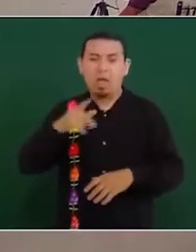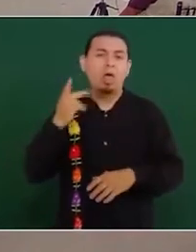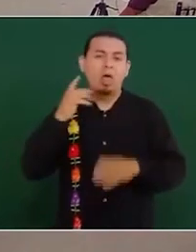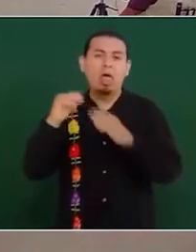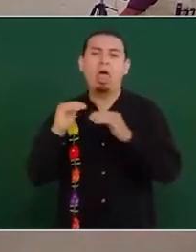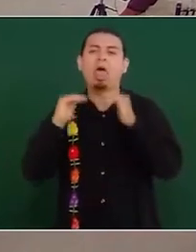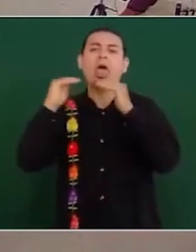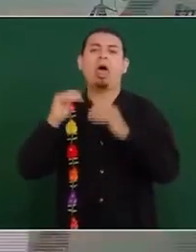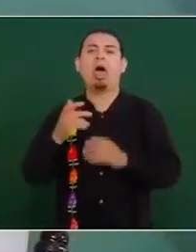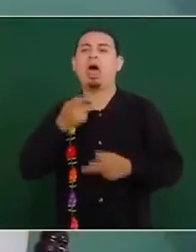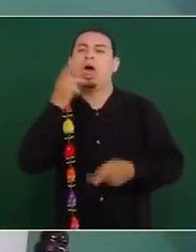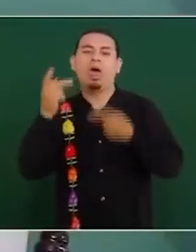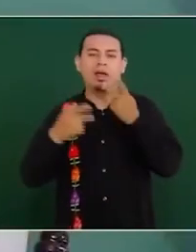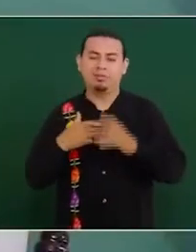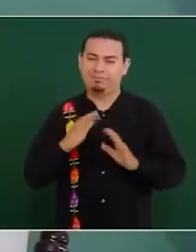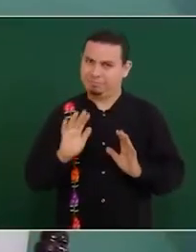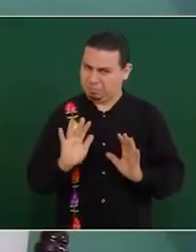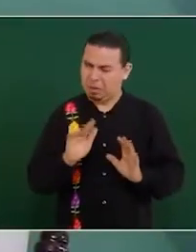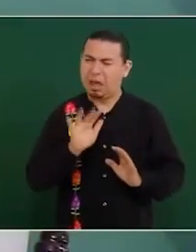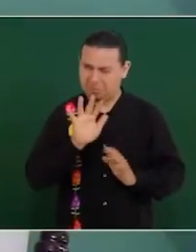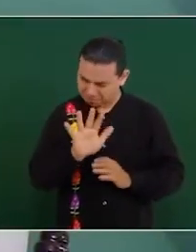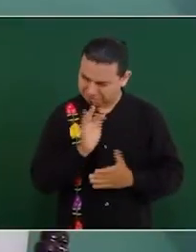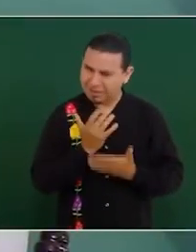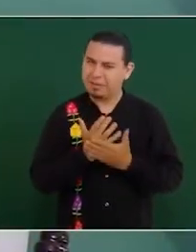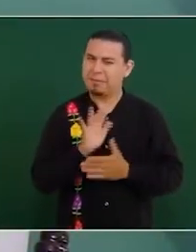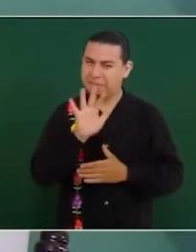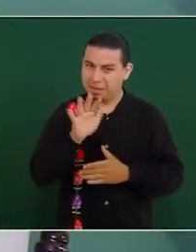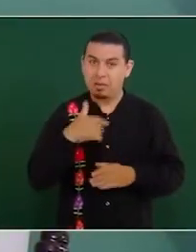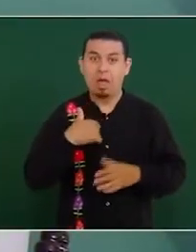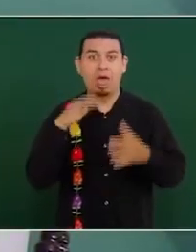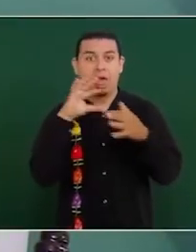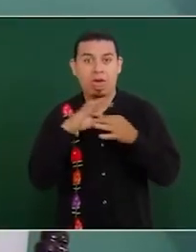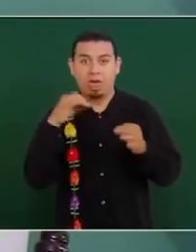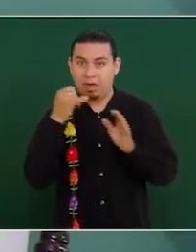No, no, no quiero ya meterme más,